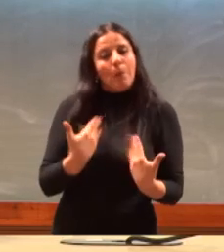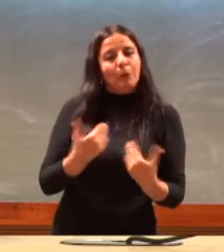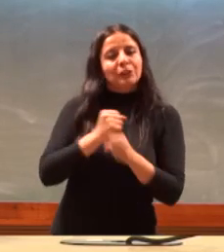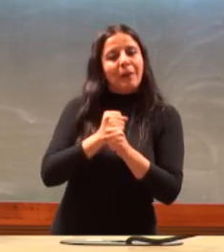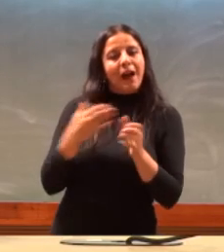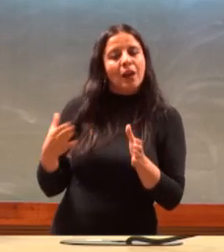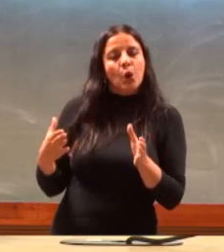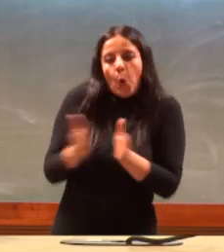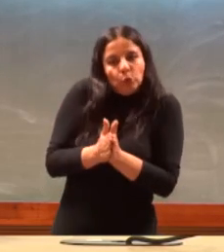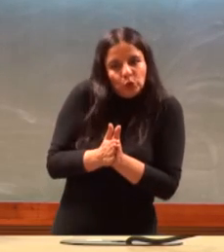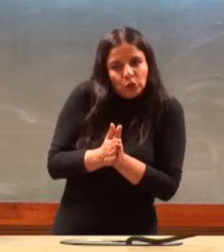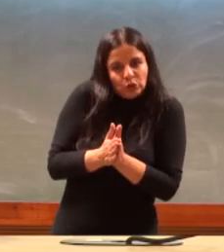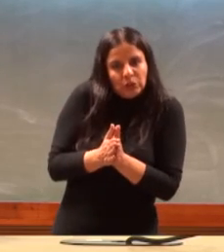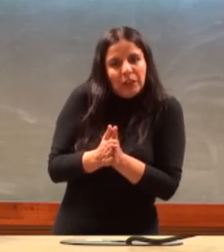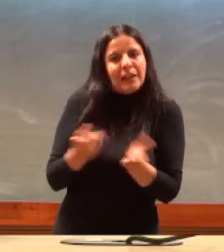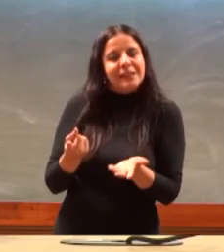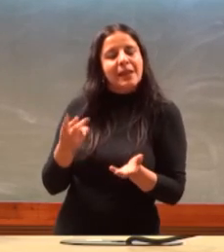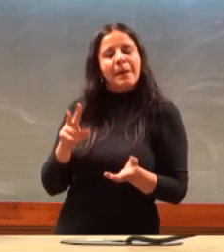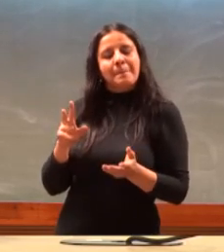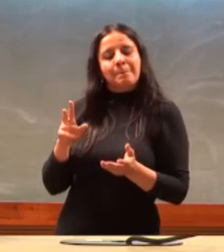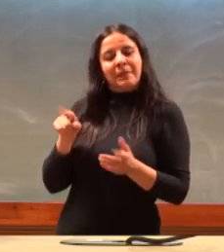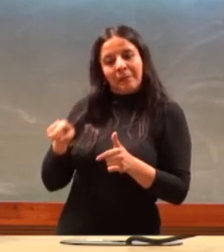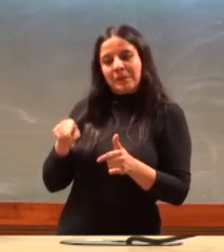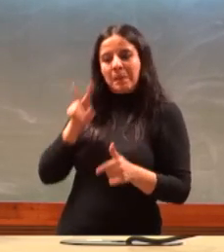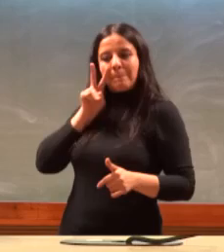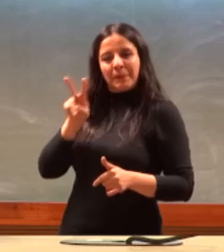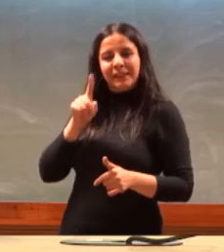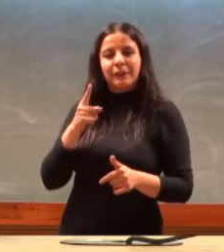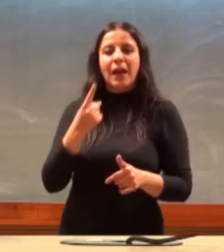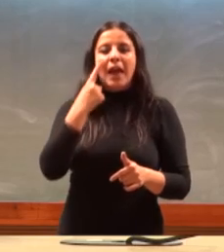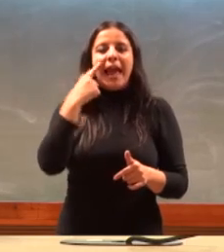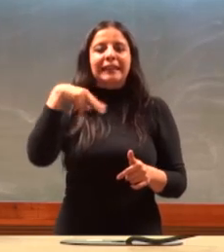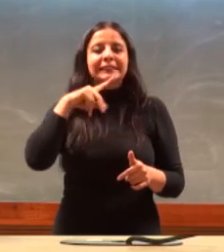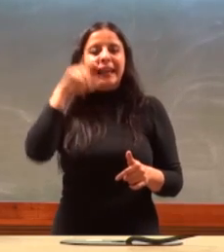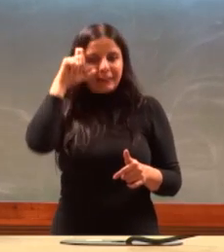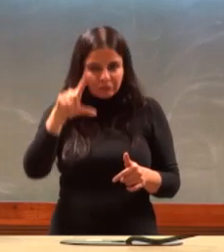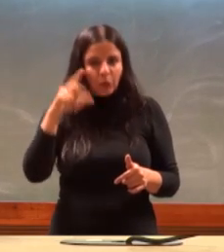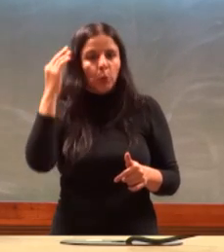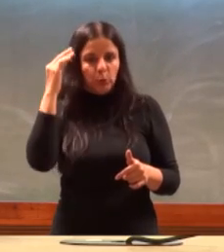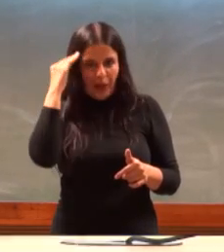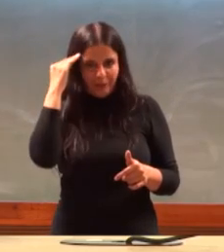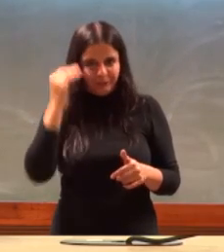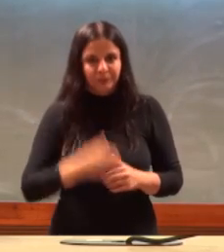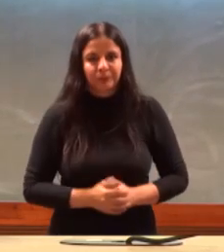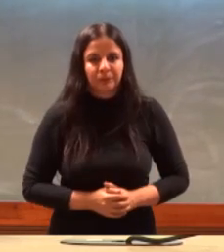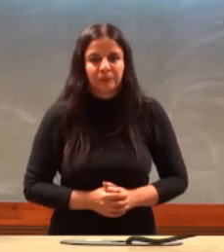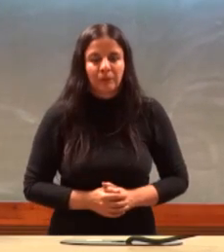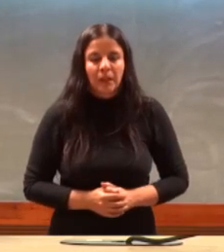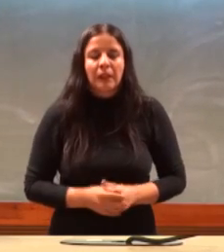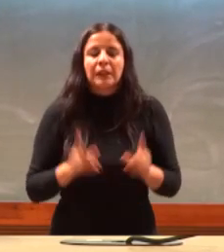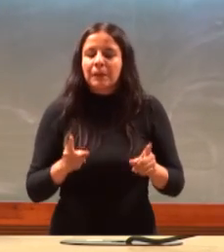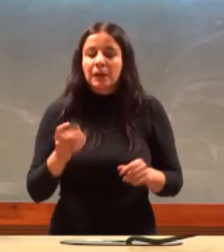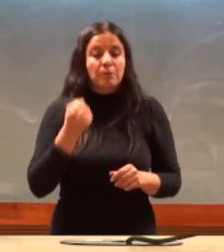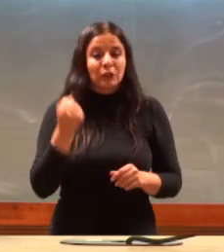esta perspectiva intercultural También es importante en estas eh en estas líneas lías de trabajo que estemos muy atentos también con el